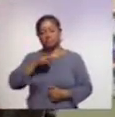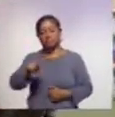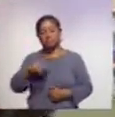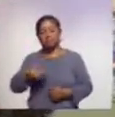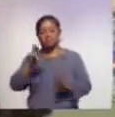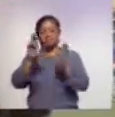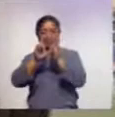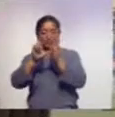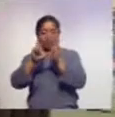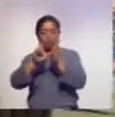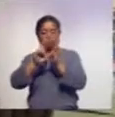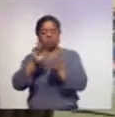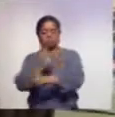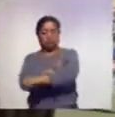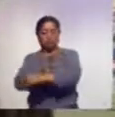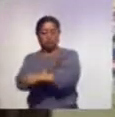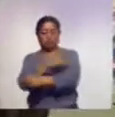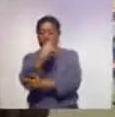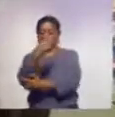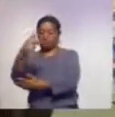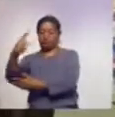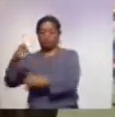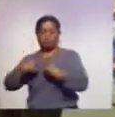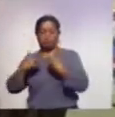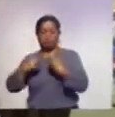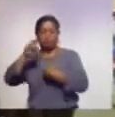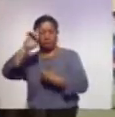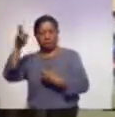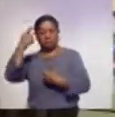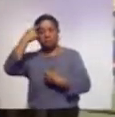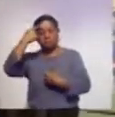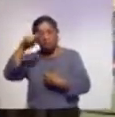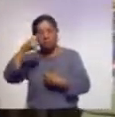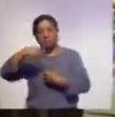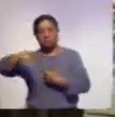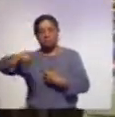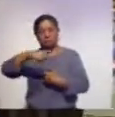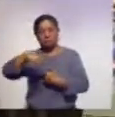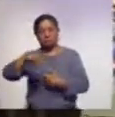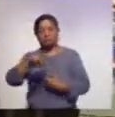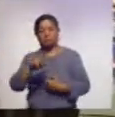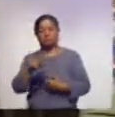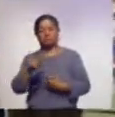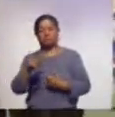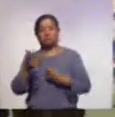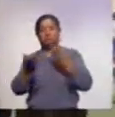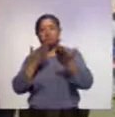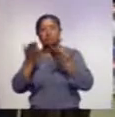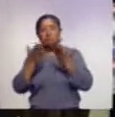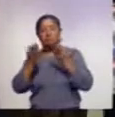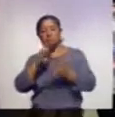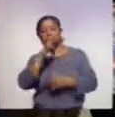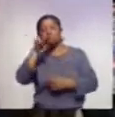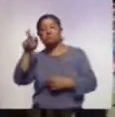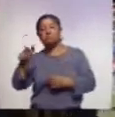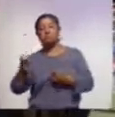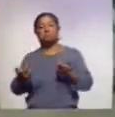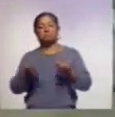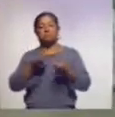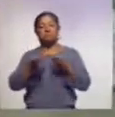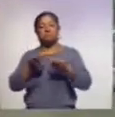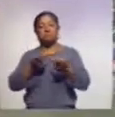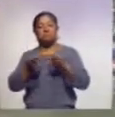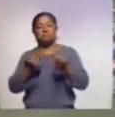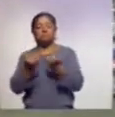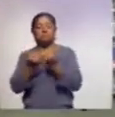atención de los universitarios son para que tengan mejores condiciones para estudiar, para prepararse y para responder a